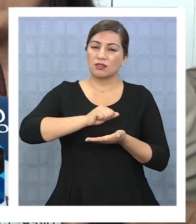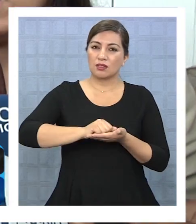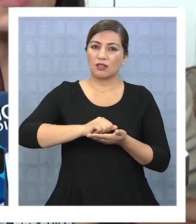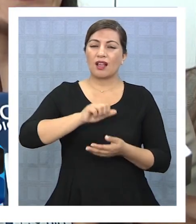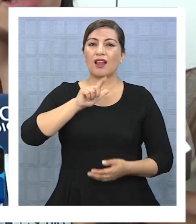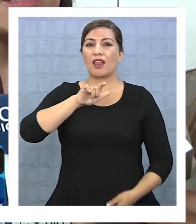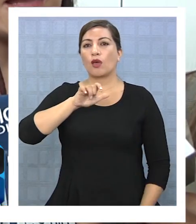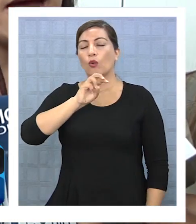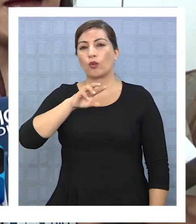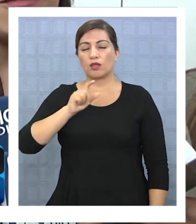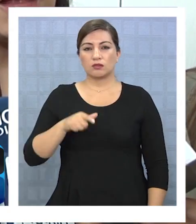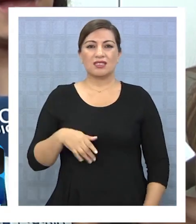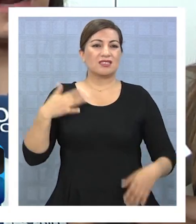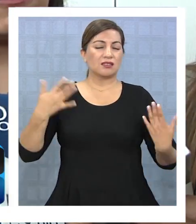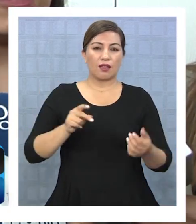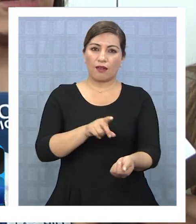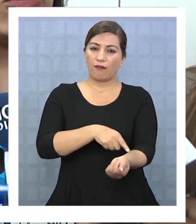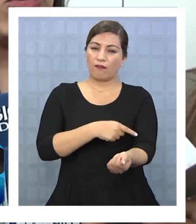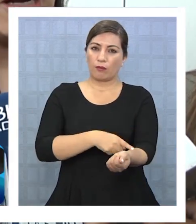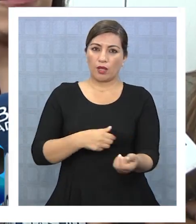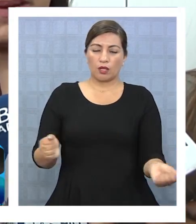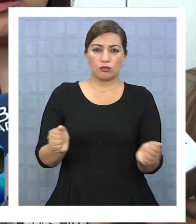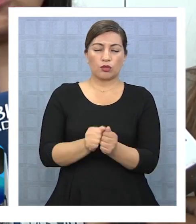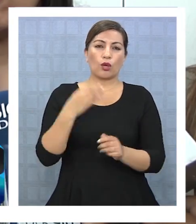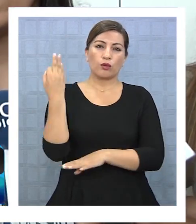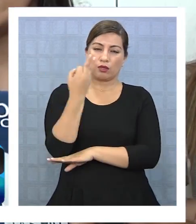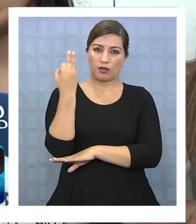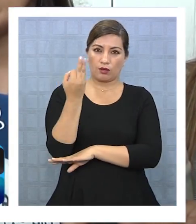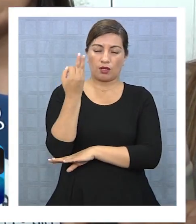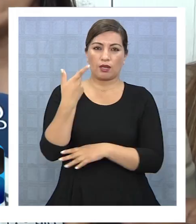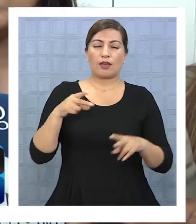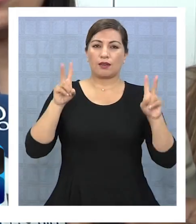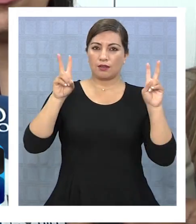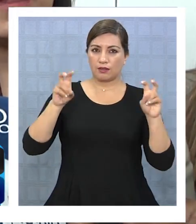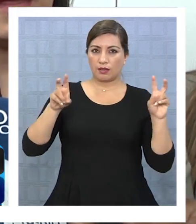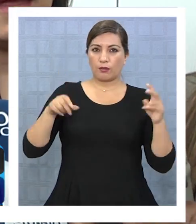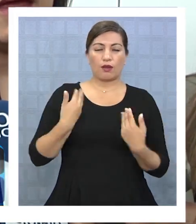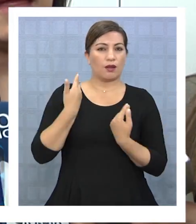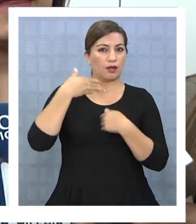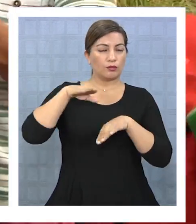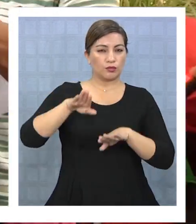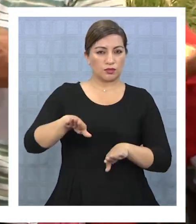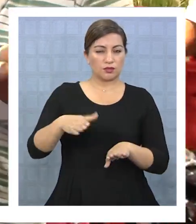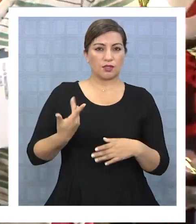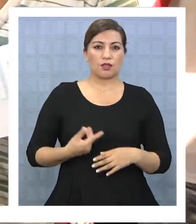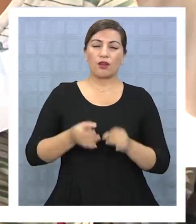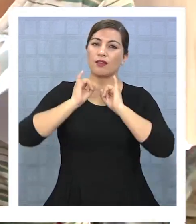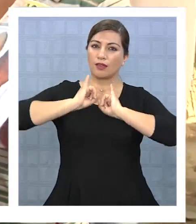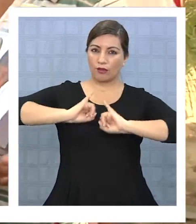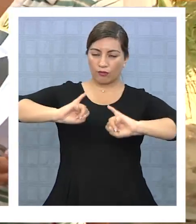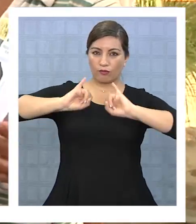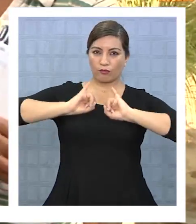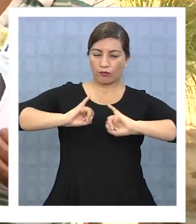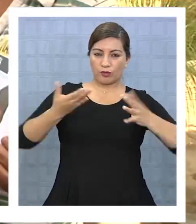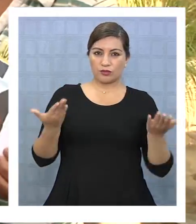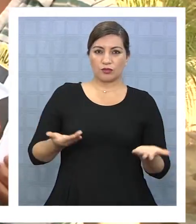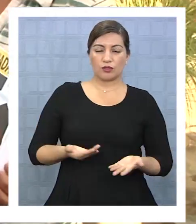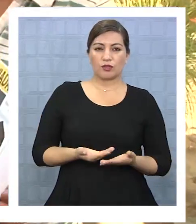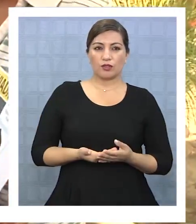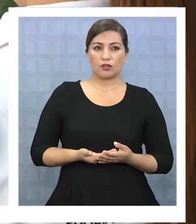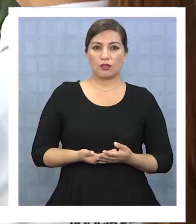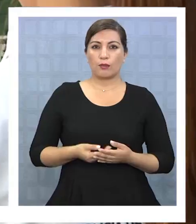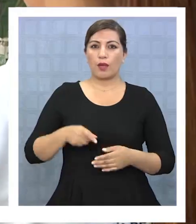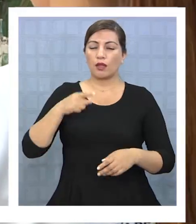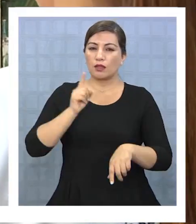juntó con los familiares y él ya se ha referido al respecto en términos de colaborar con información